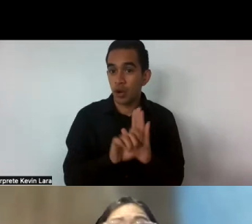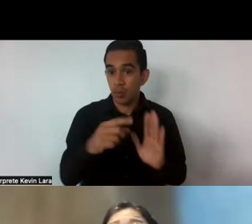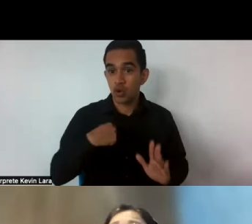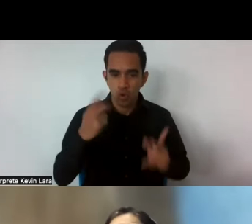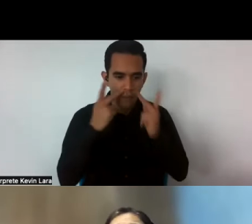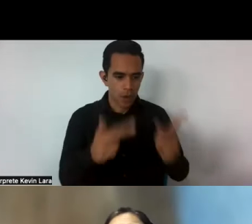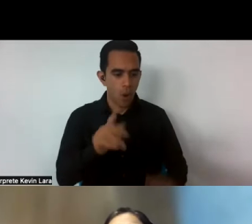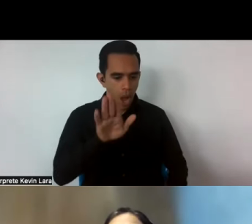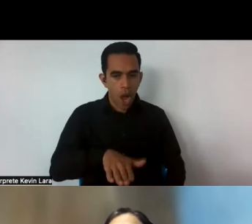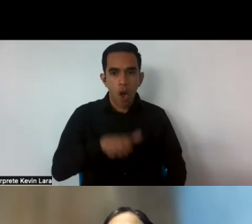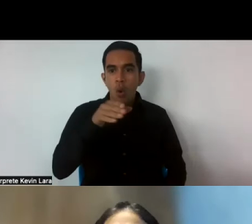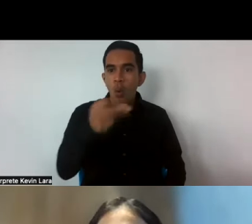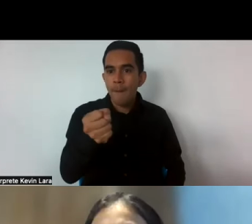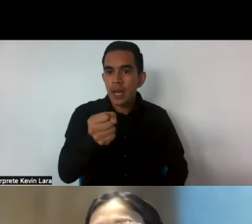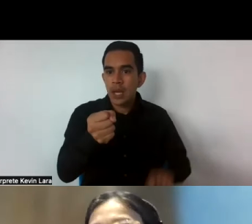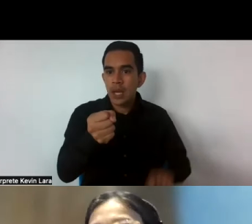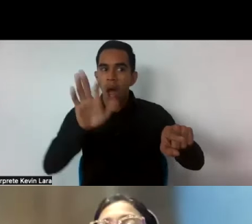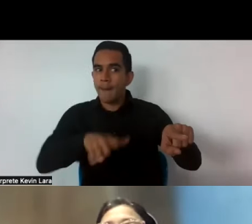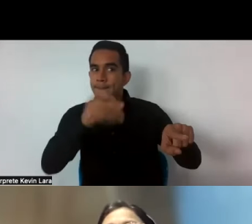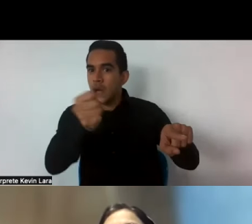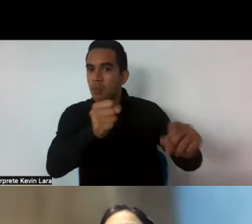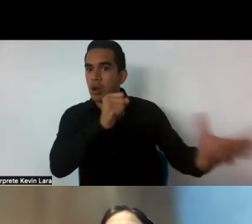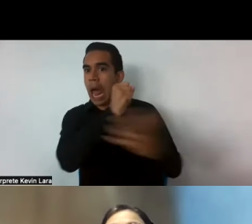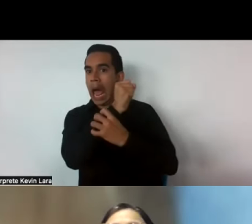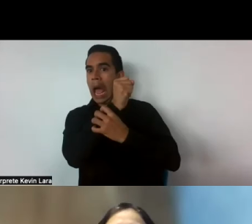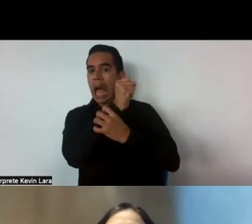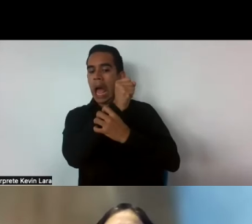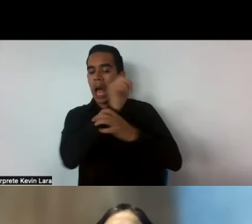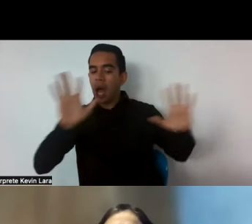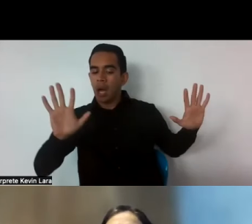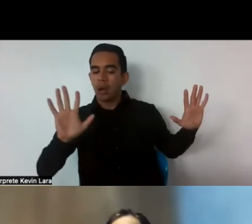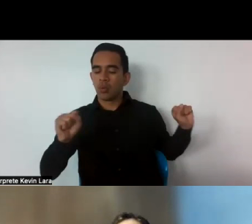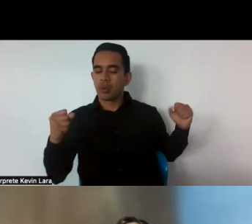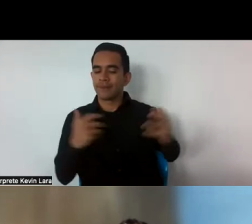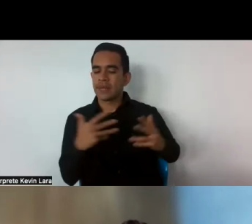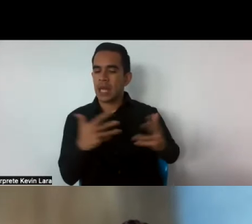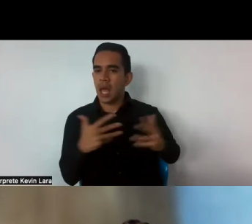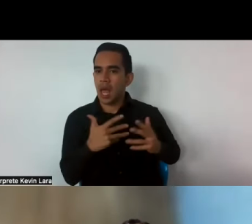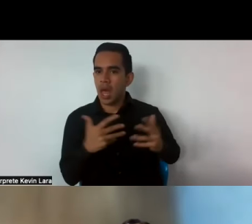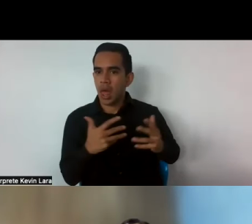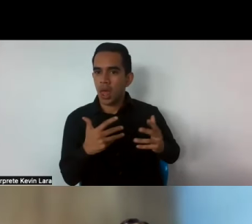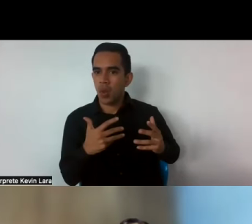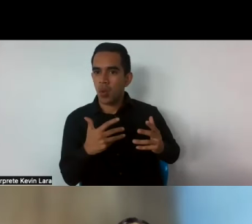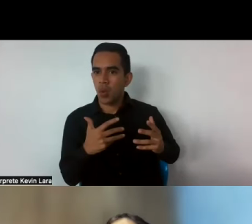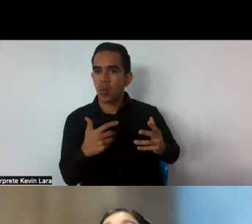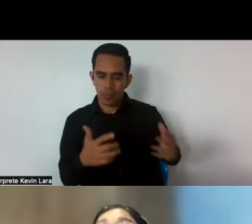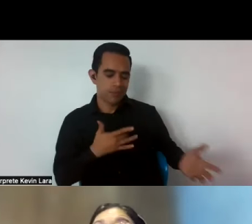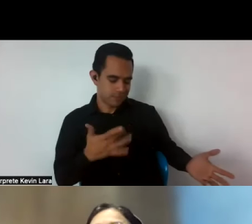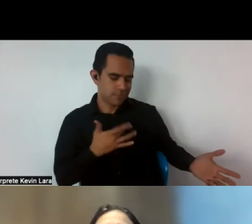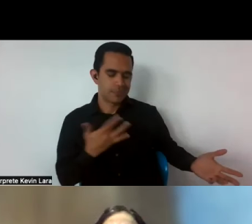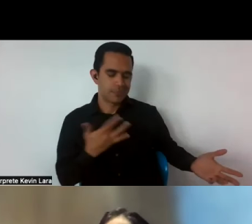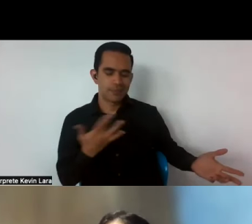morder, yo voy a sentir miedo. ¿Qué me estoy diciendo? Hay algo externo que me puede agredir. O